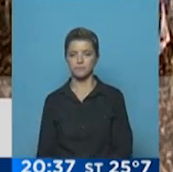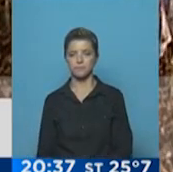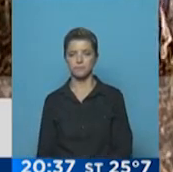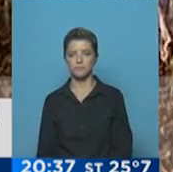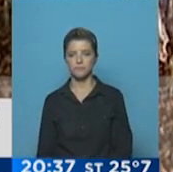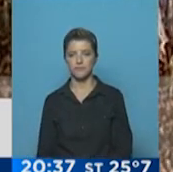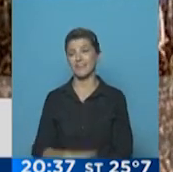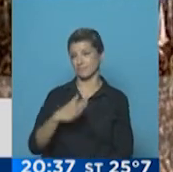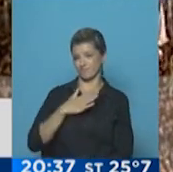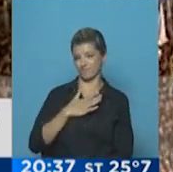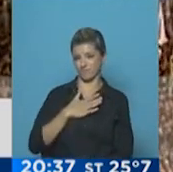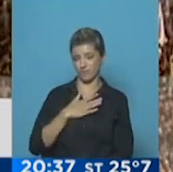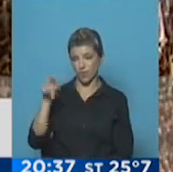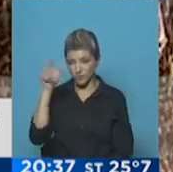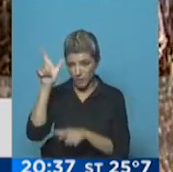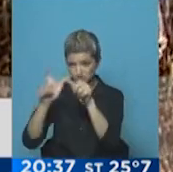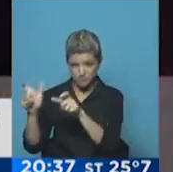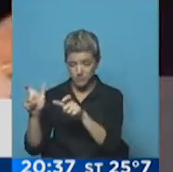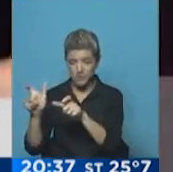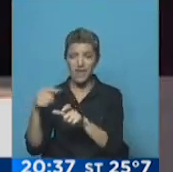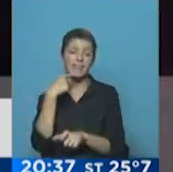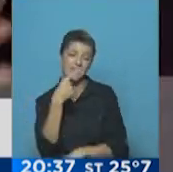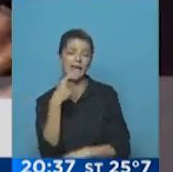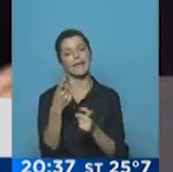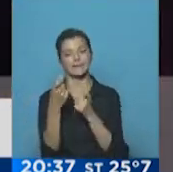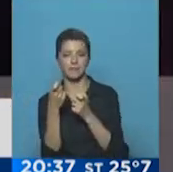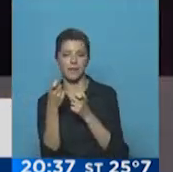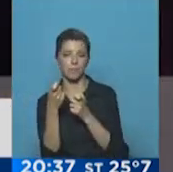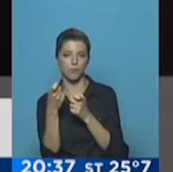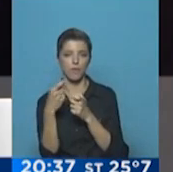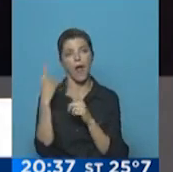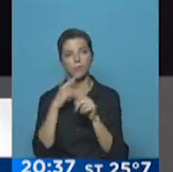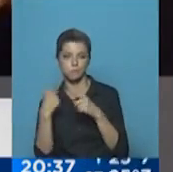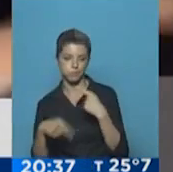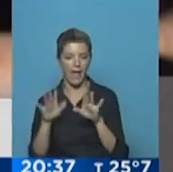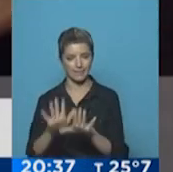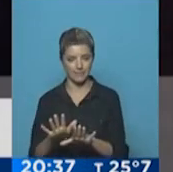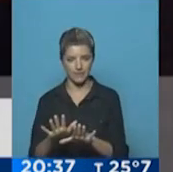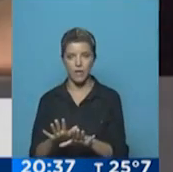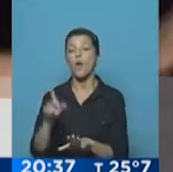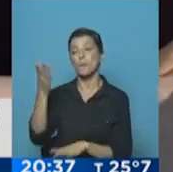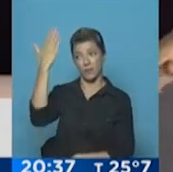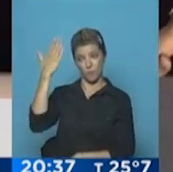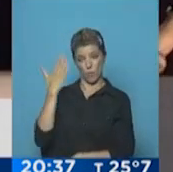Y que no nos vengan con que es necesario hacer tal o cual cosa. Porque cuando él